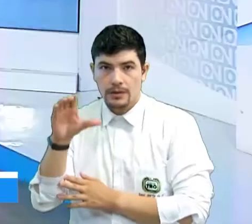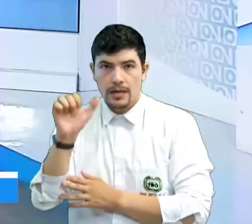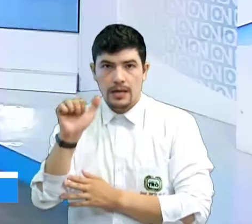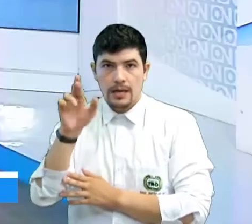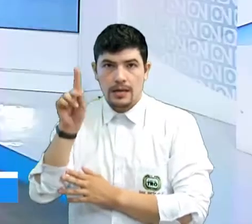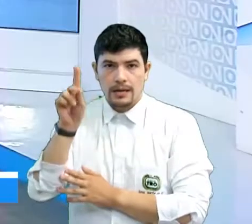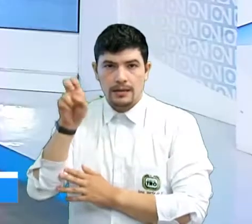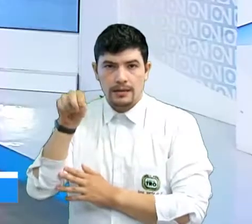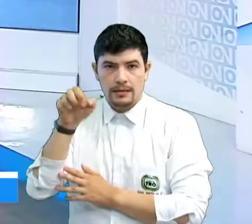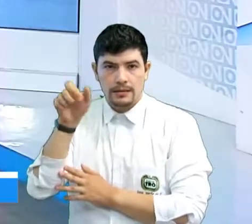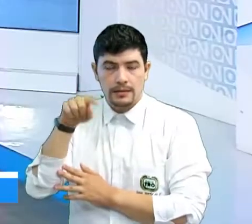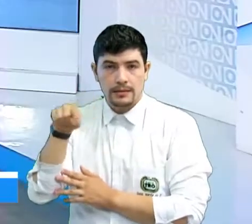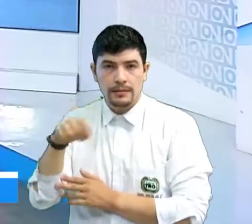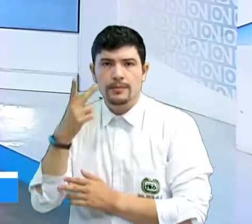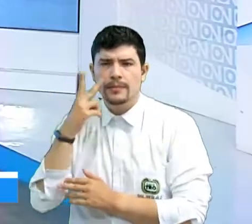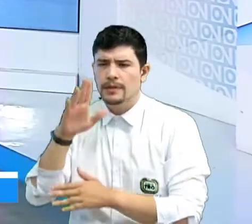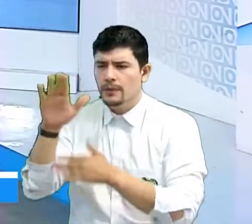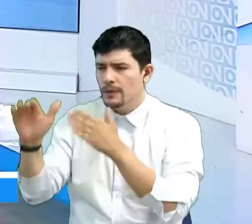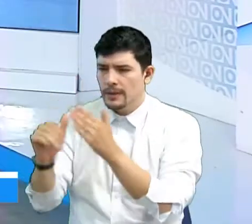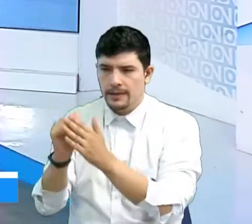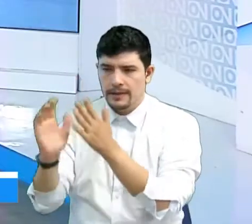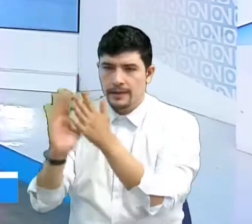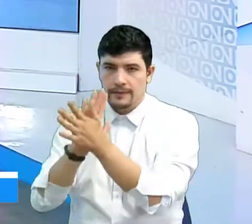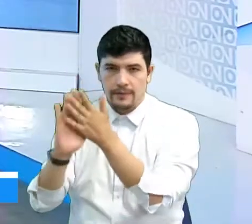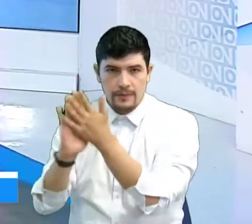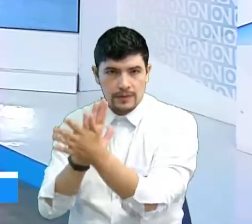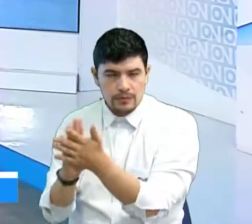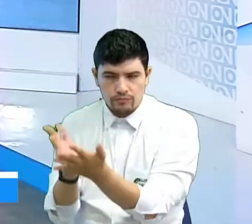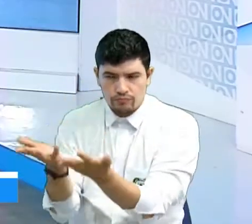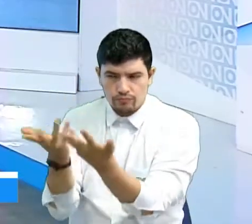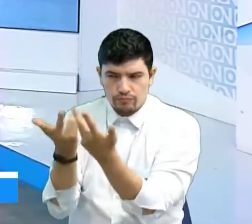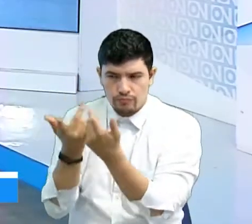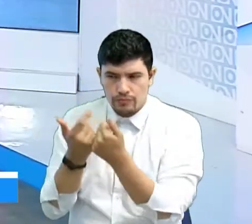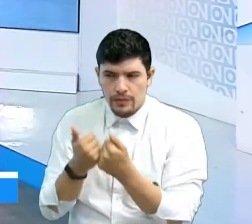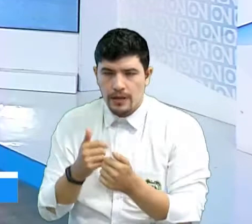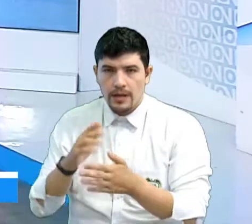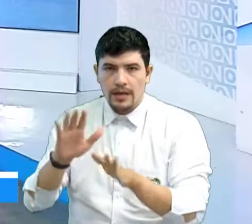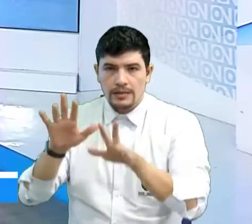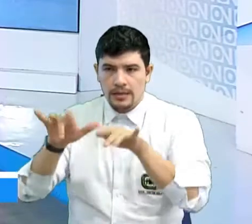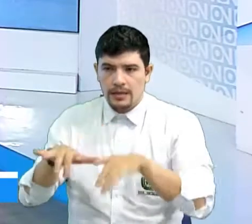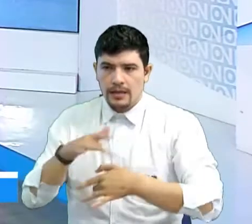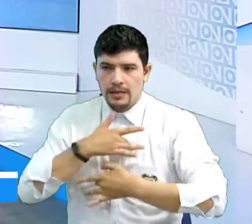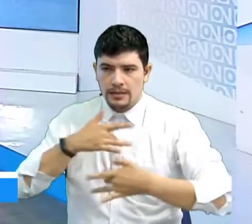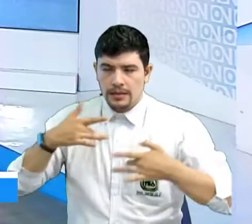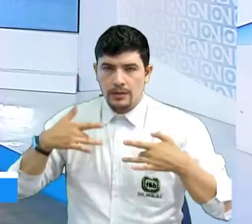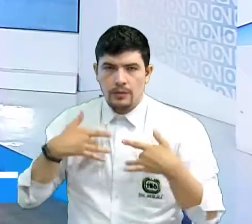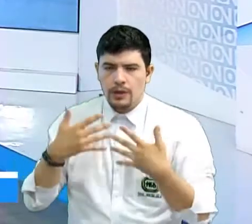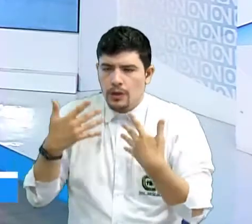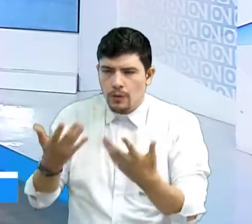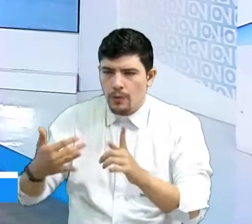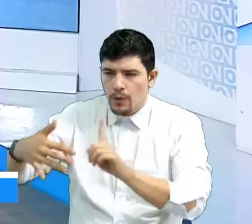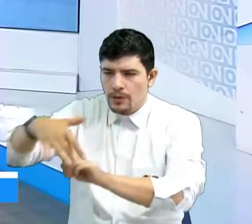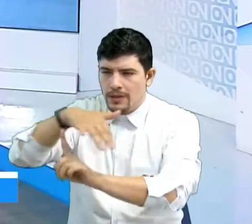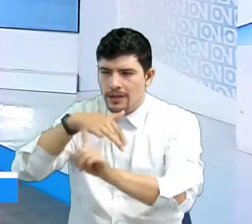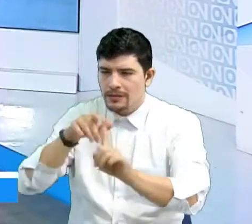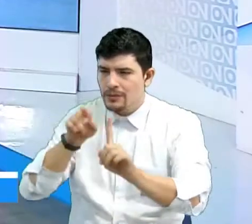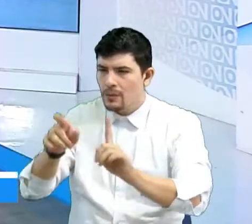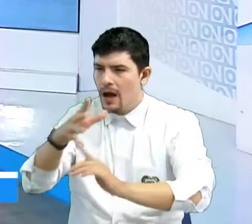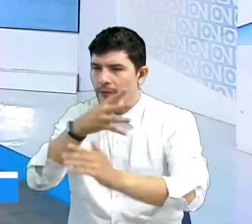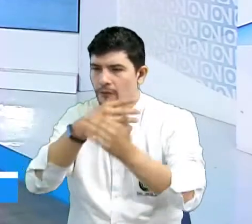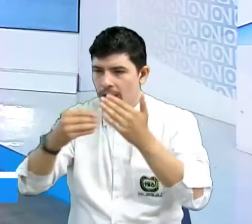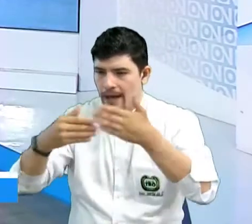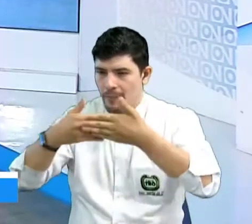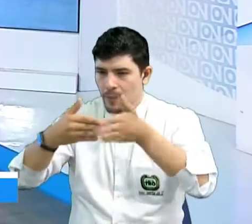esta hora detalles de lo que dicen las autoridades y cuál es el ambiente que se vive allí a las afueras de la plaza de mercado central del municipio de Florida Blanca. Carlos,